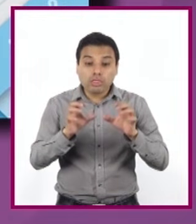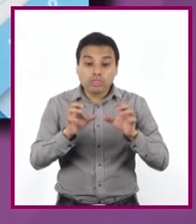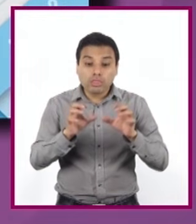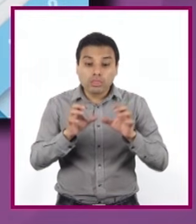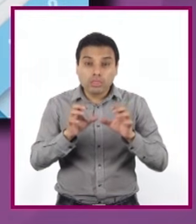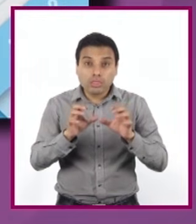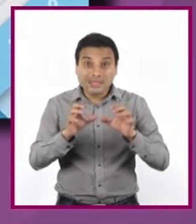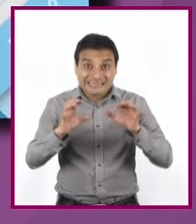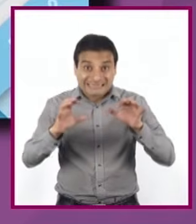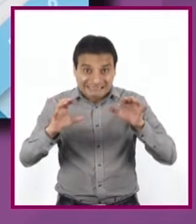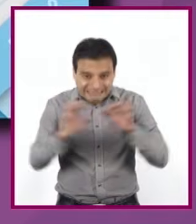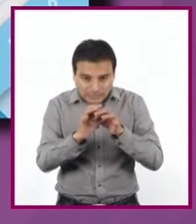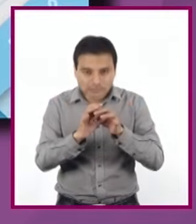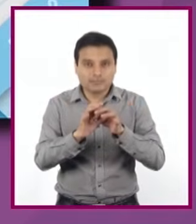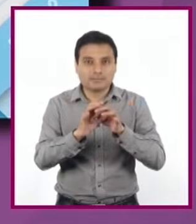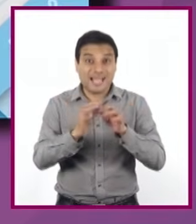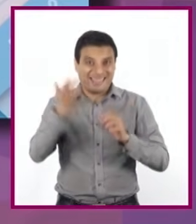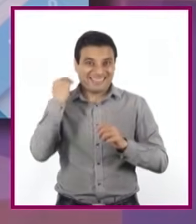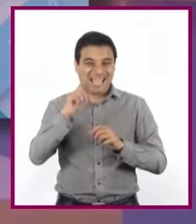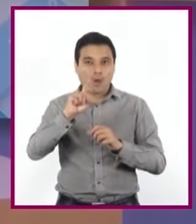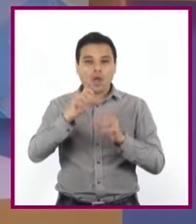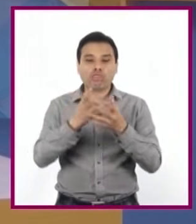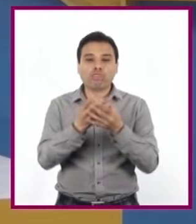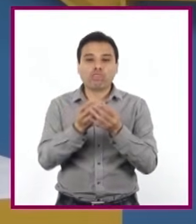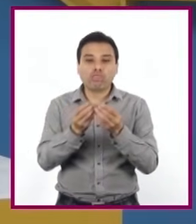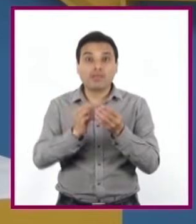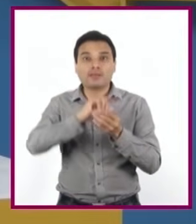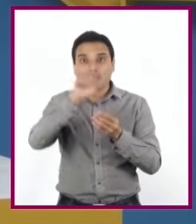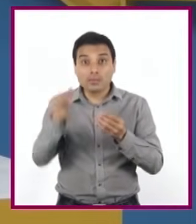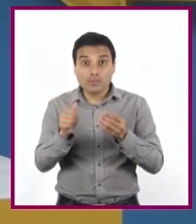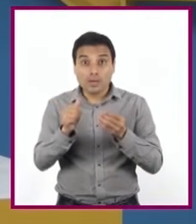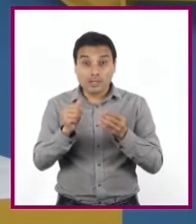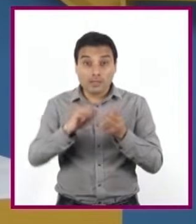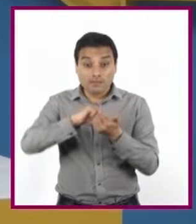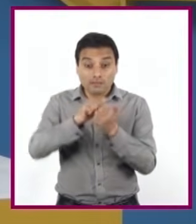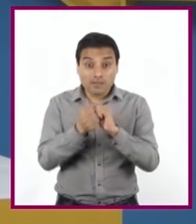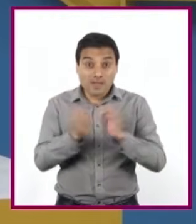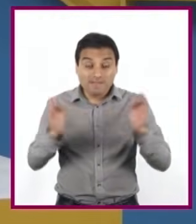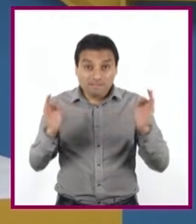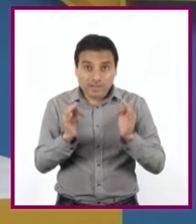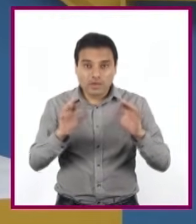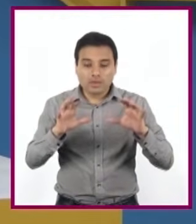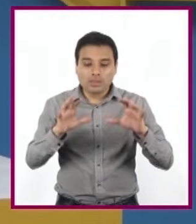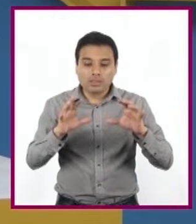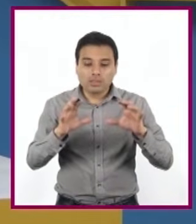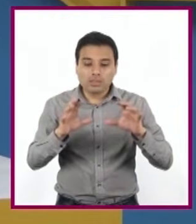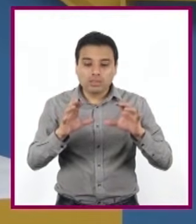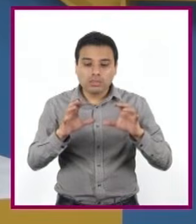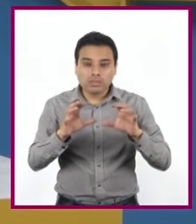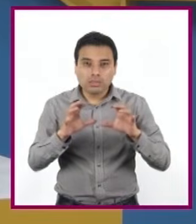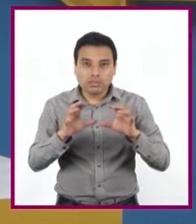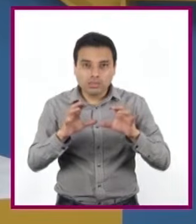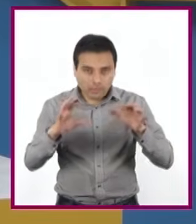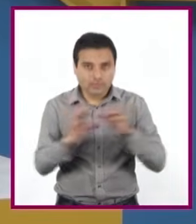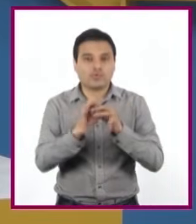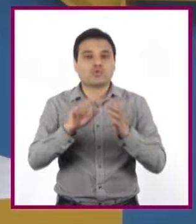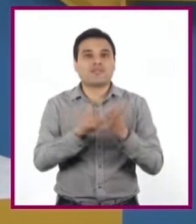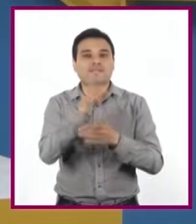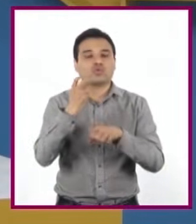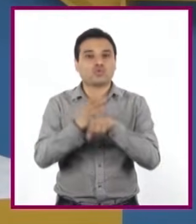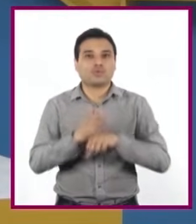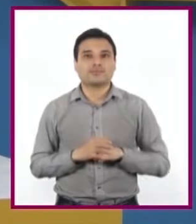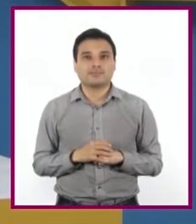Esto produce que la vela pase del estado líquido al estado sólido. Ocurre la solidificación. Se